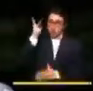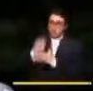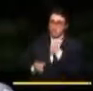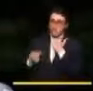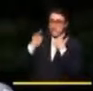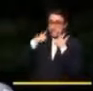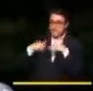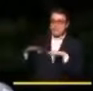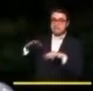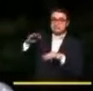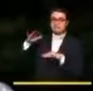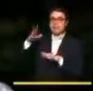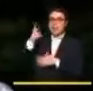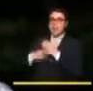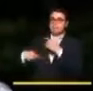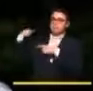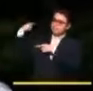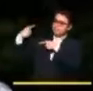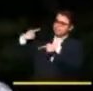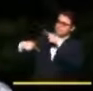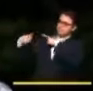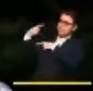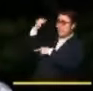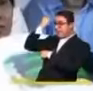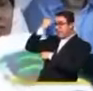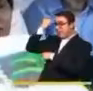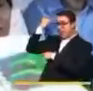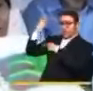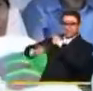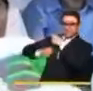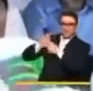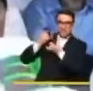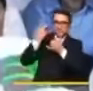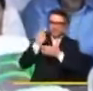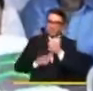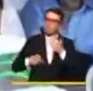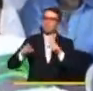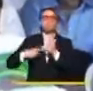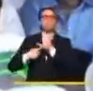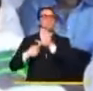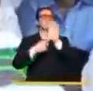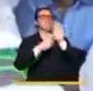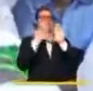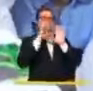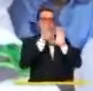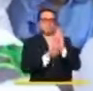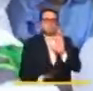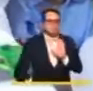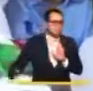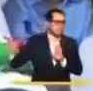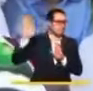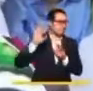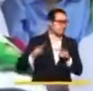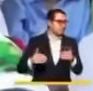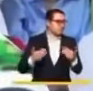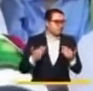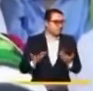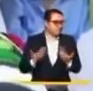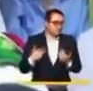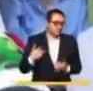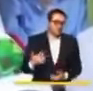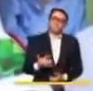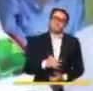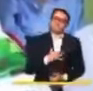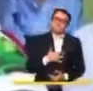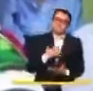orígenes, unos más lejanos que... Eso tiene que decirle algo al país. Que todavía siento que